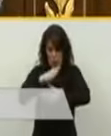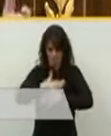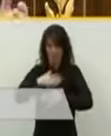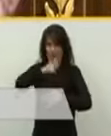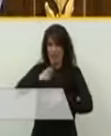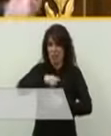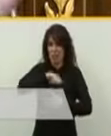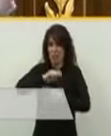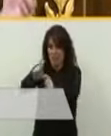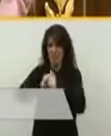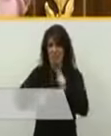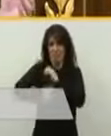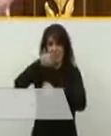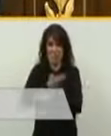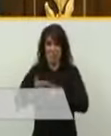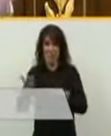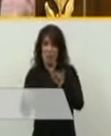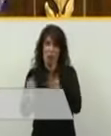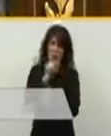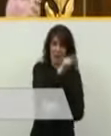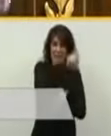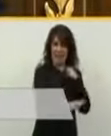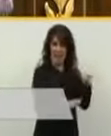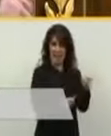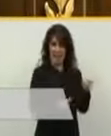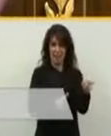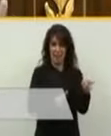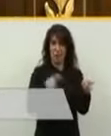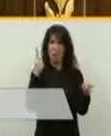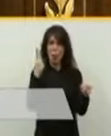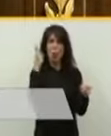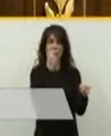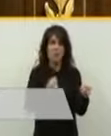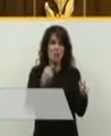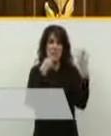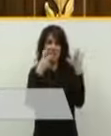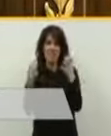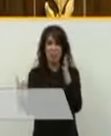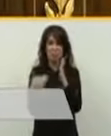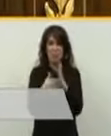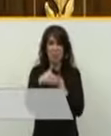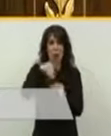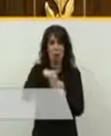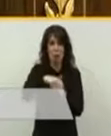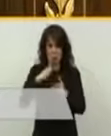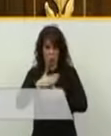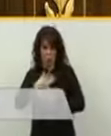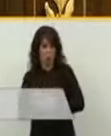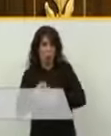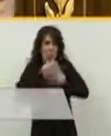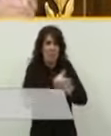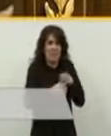confianza que a usted, mucho más, señor Sánchez, 1.700.000 votos más. Señor